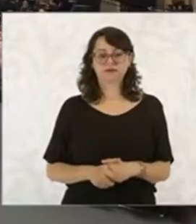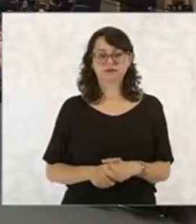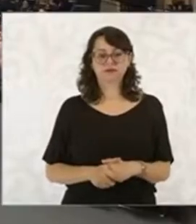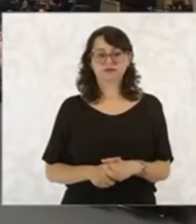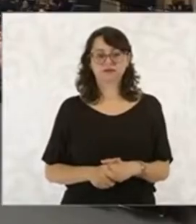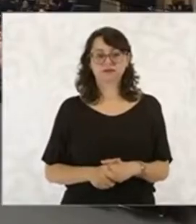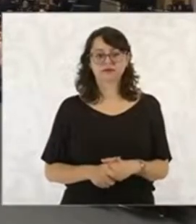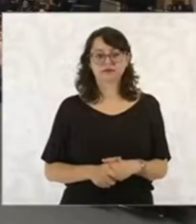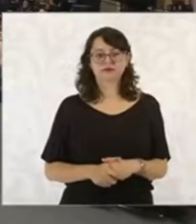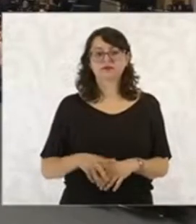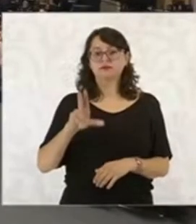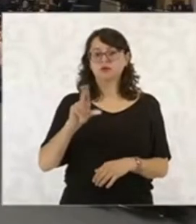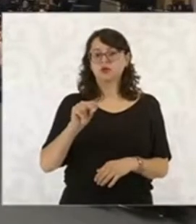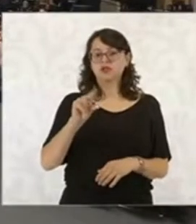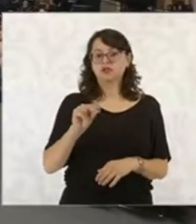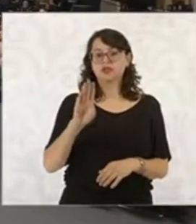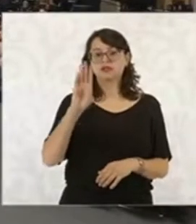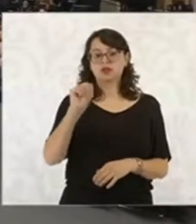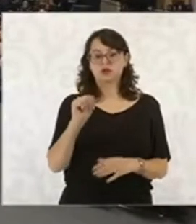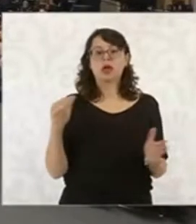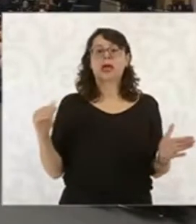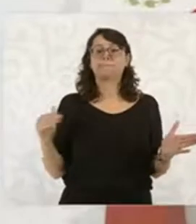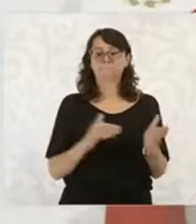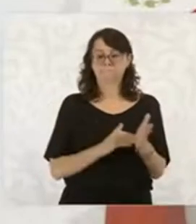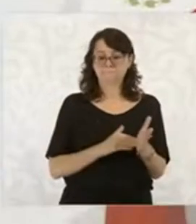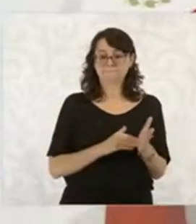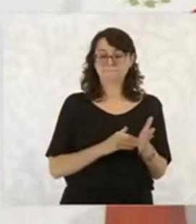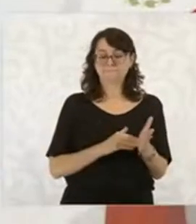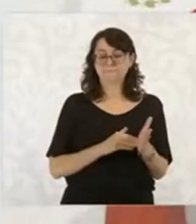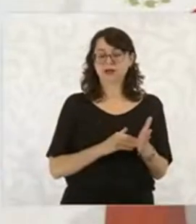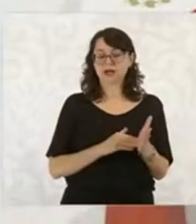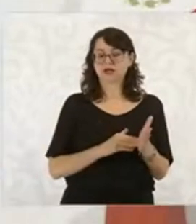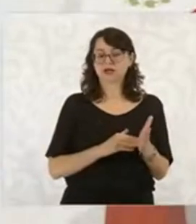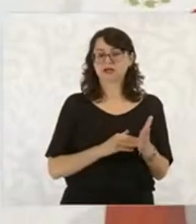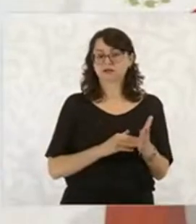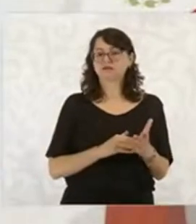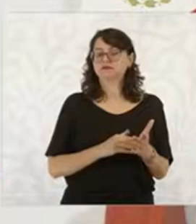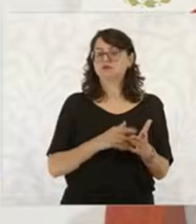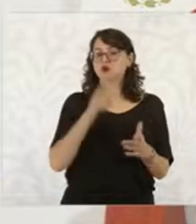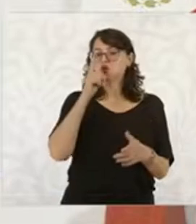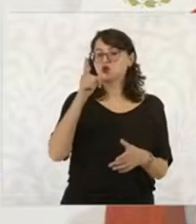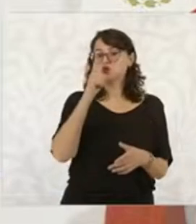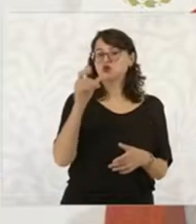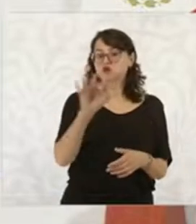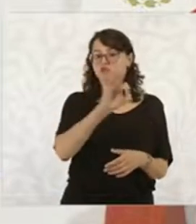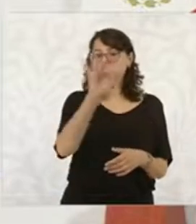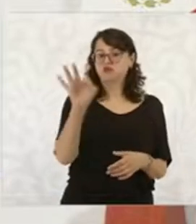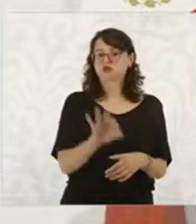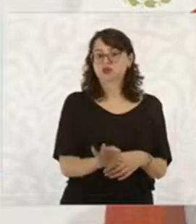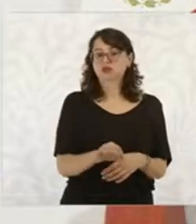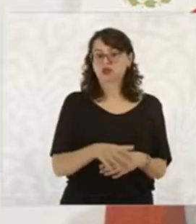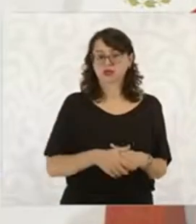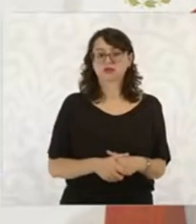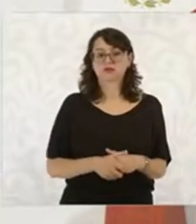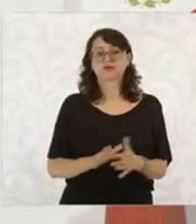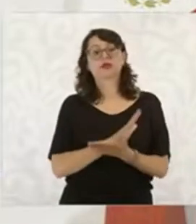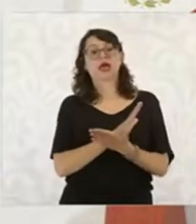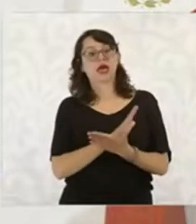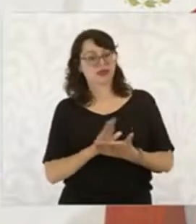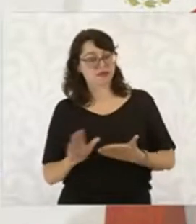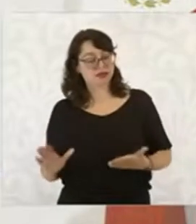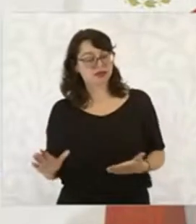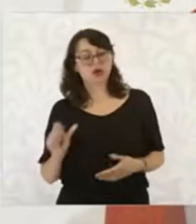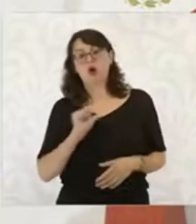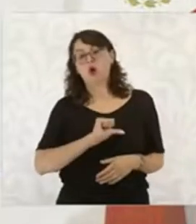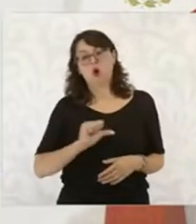Sí, 89,000 son los que tienen acceso al PEGUA, en el caso concreto. Además de que hay